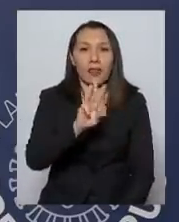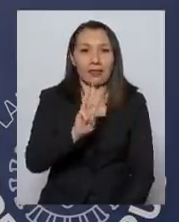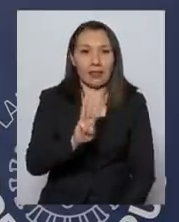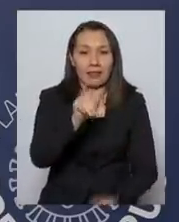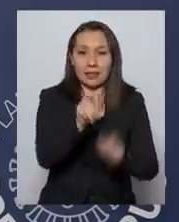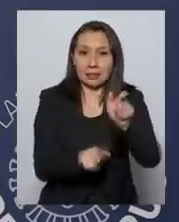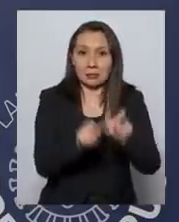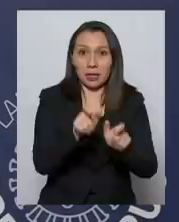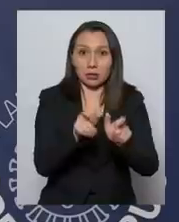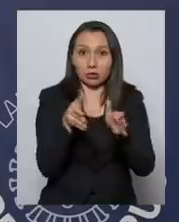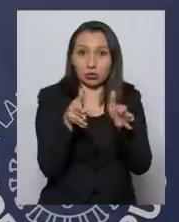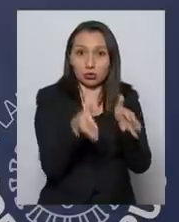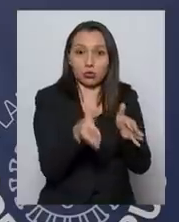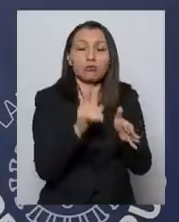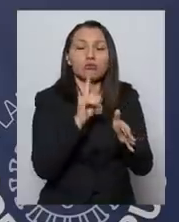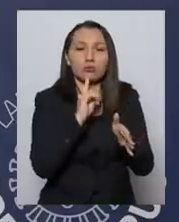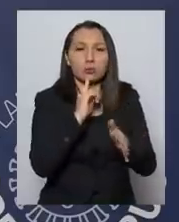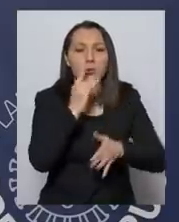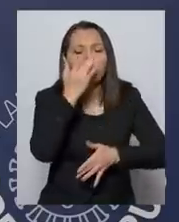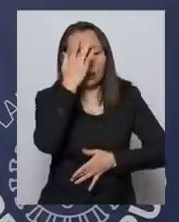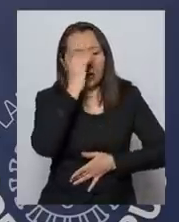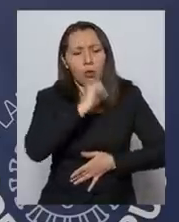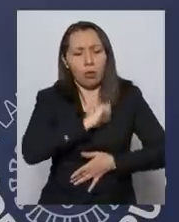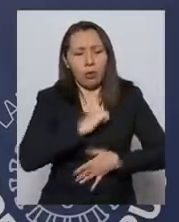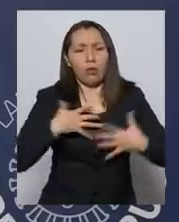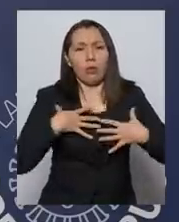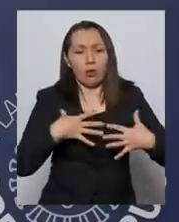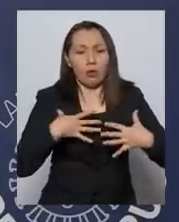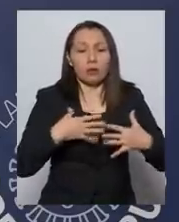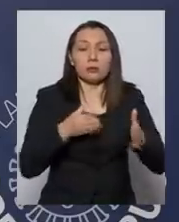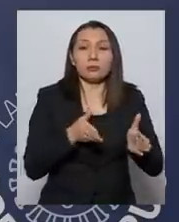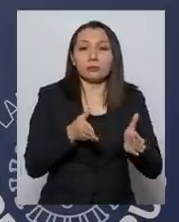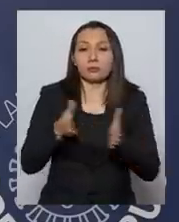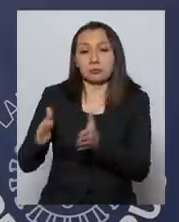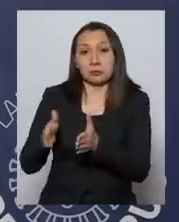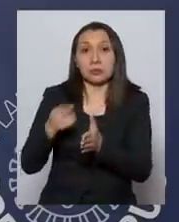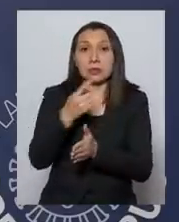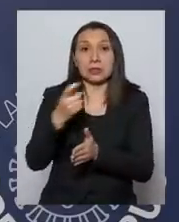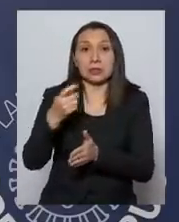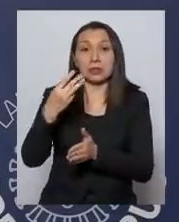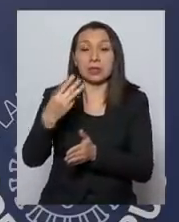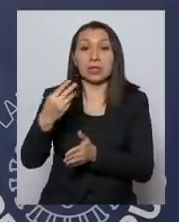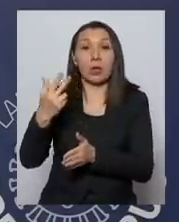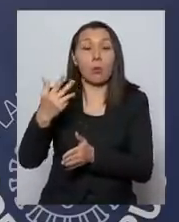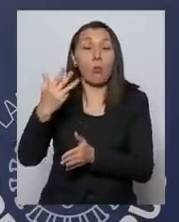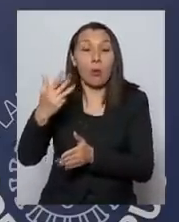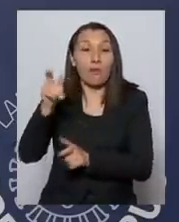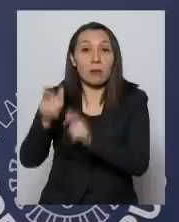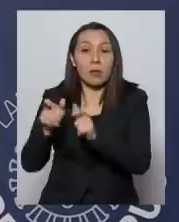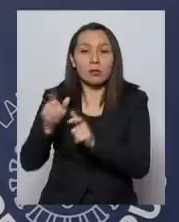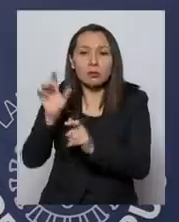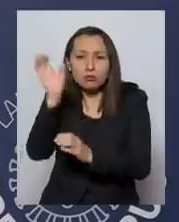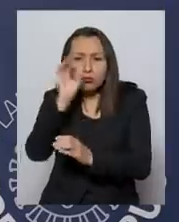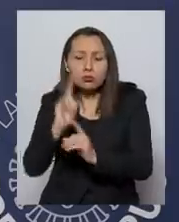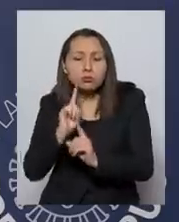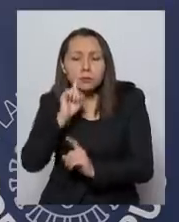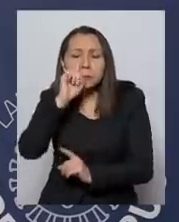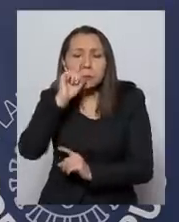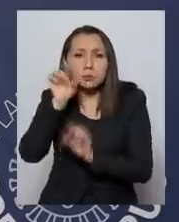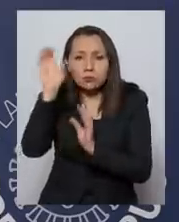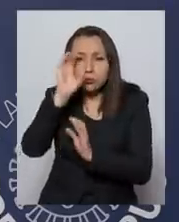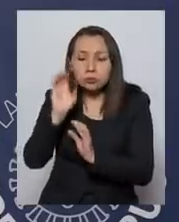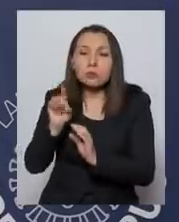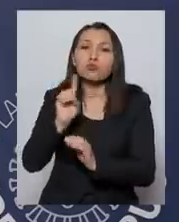893 pacientes que presentan síntomas y 139 pacientes que fueron testeados con